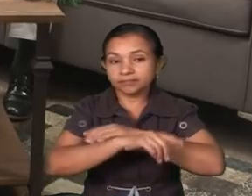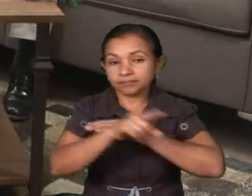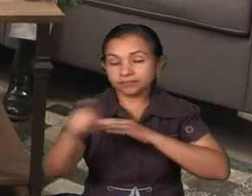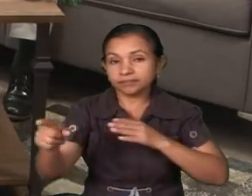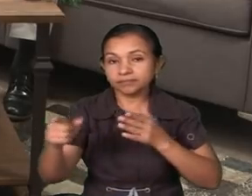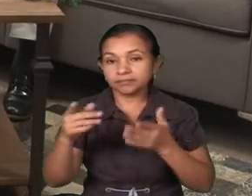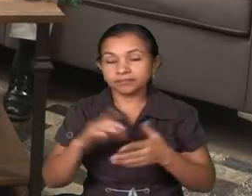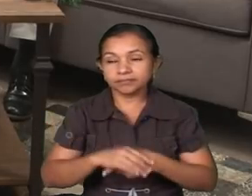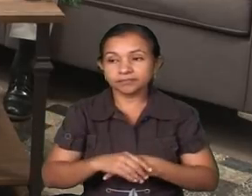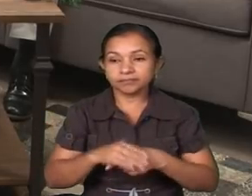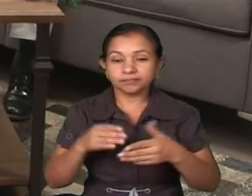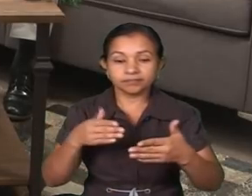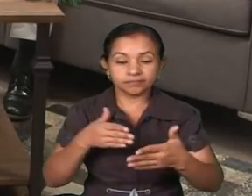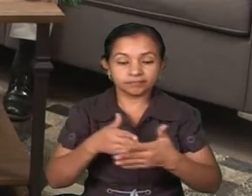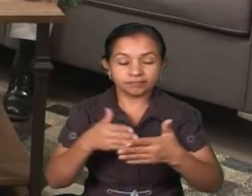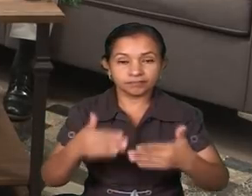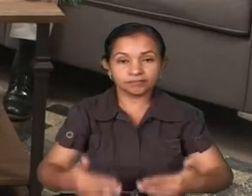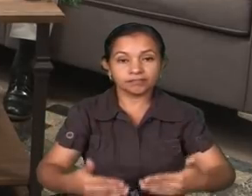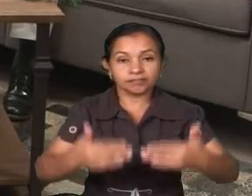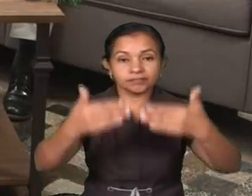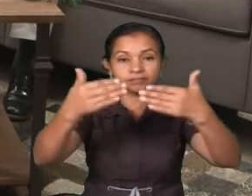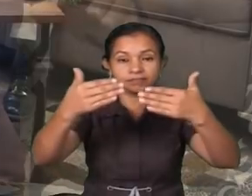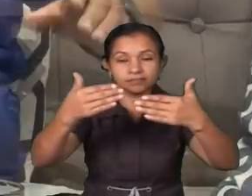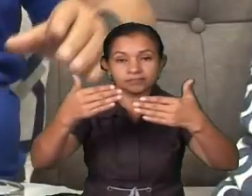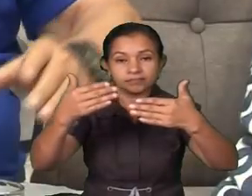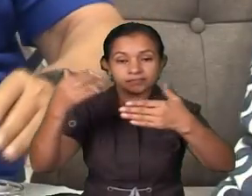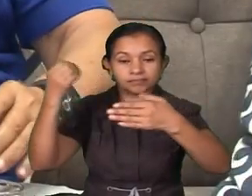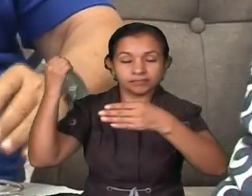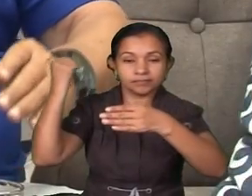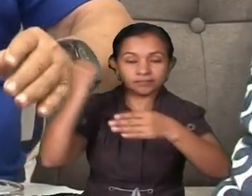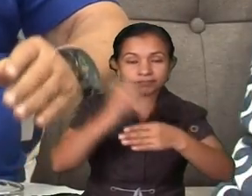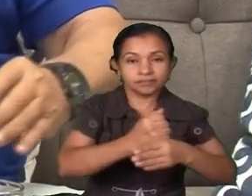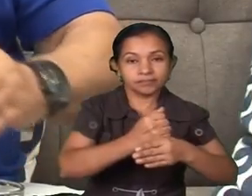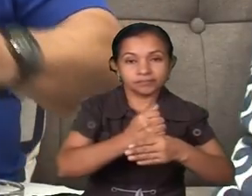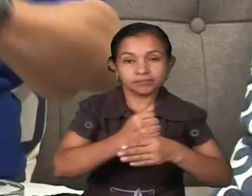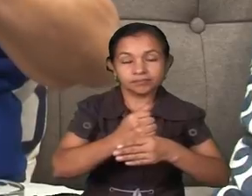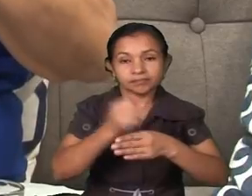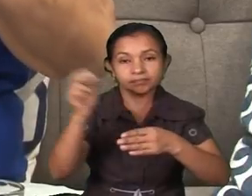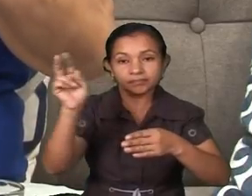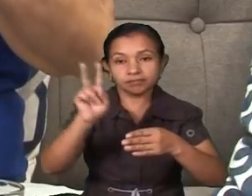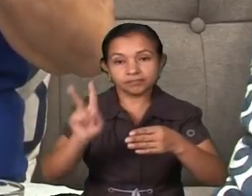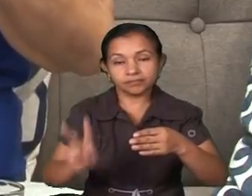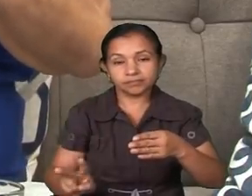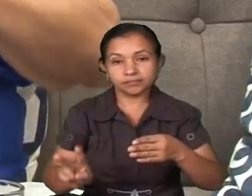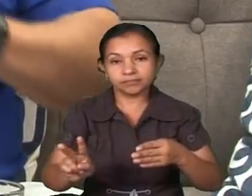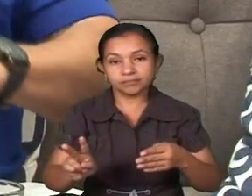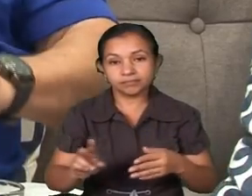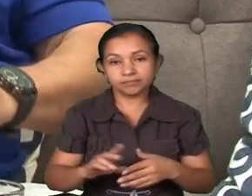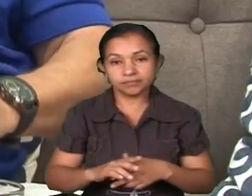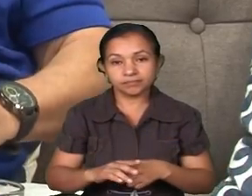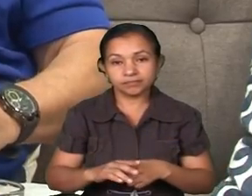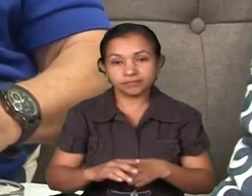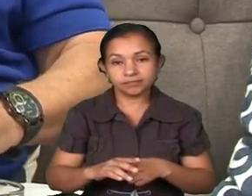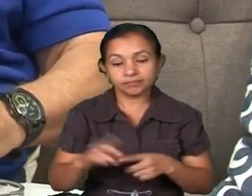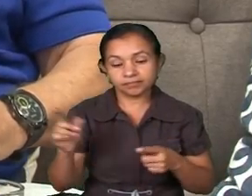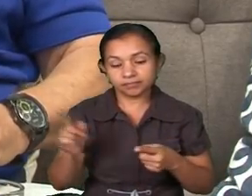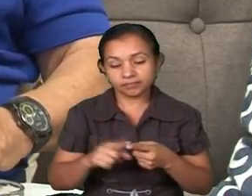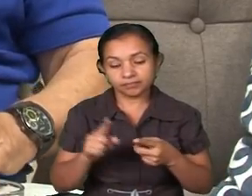Ahora que un tranquero en Costa Rica mata a una francesa, a una venezolana, y que es el cuarto que lo